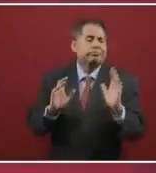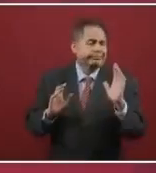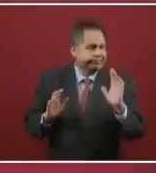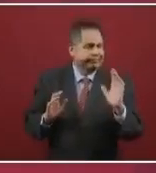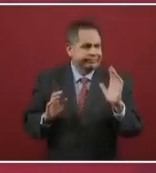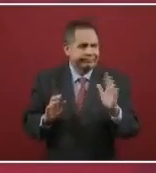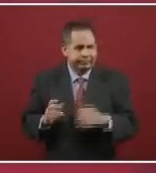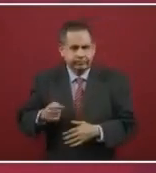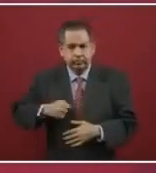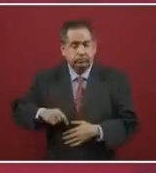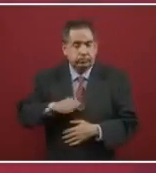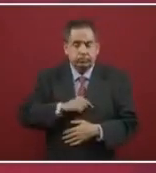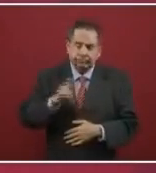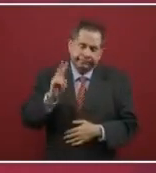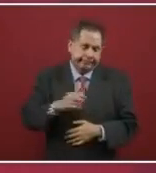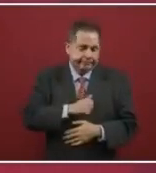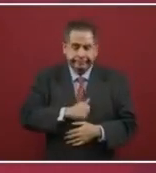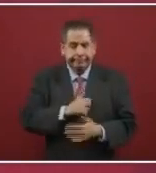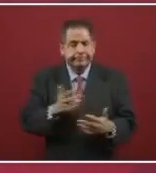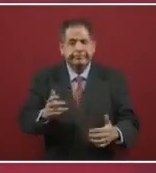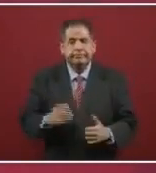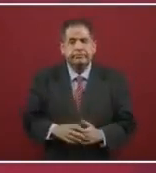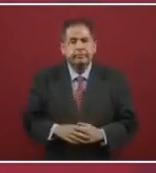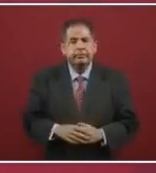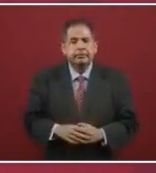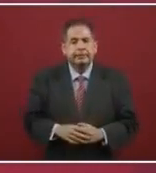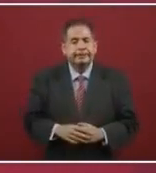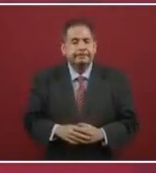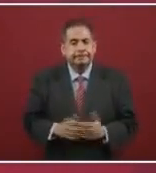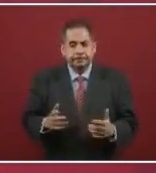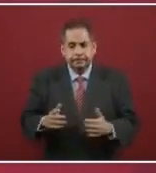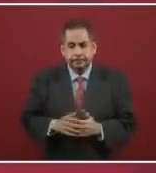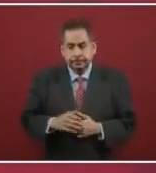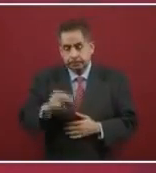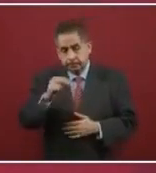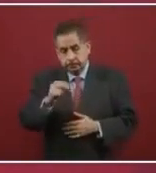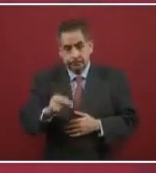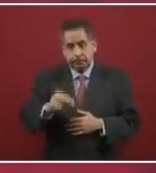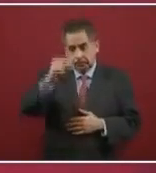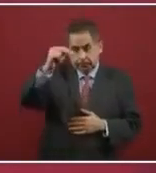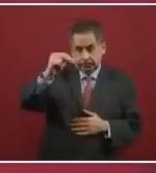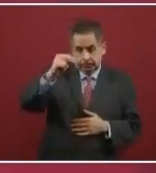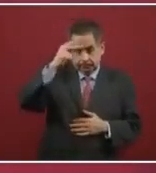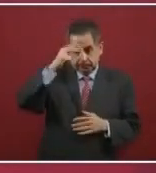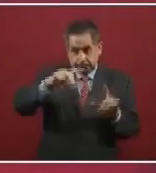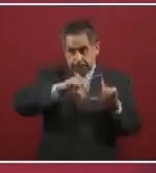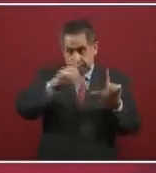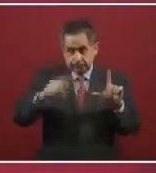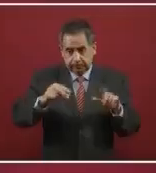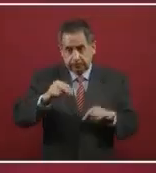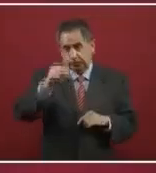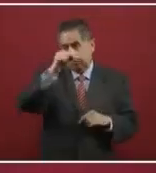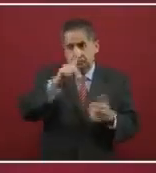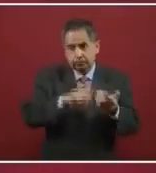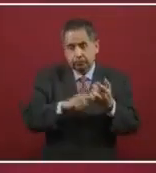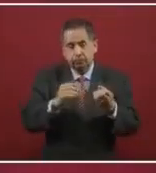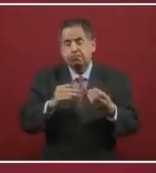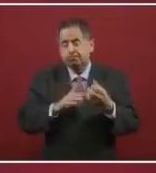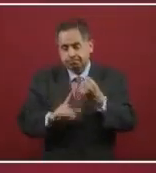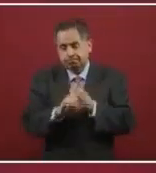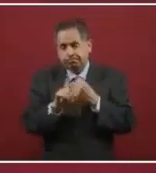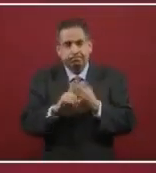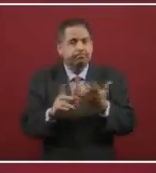Nosotros, desgraciadamente, en el norte hemos tenido